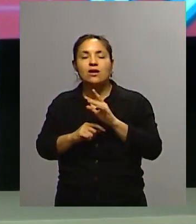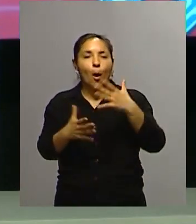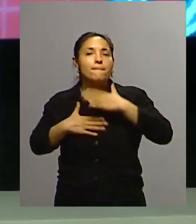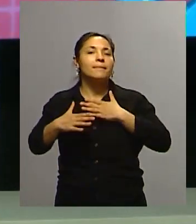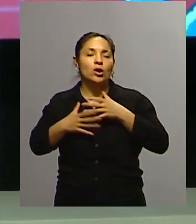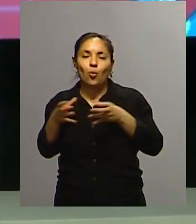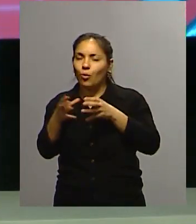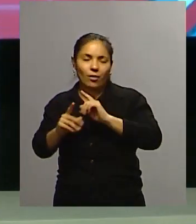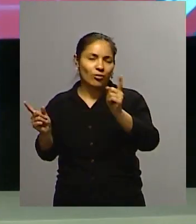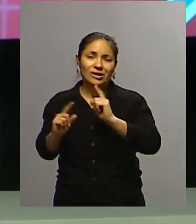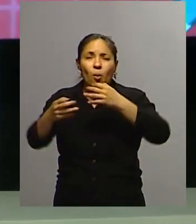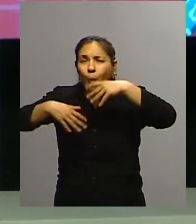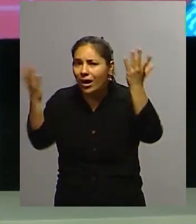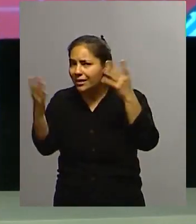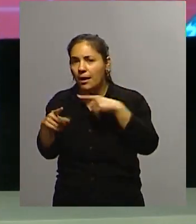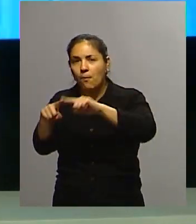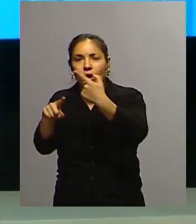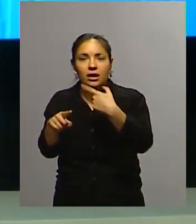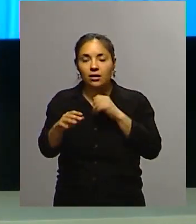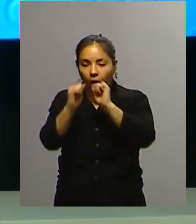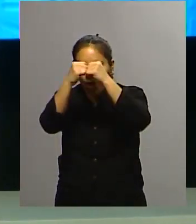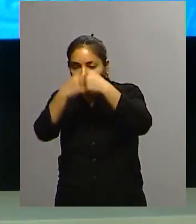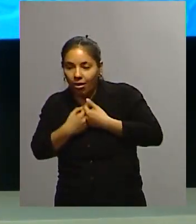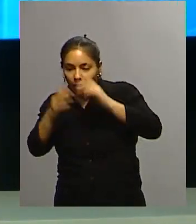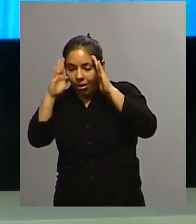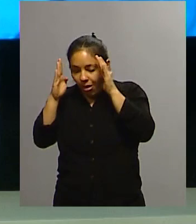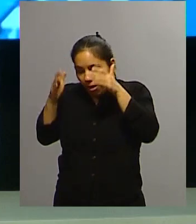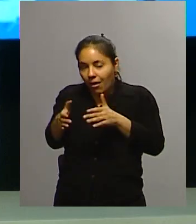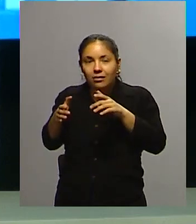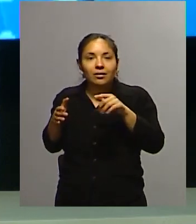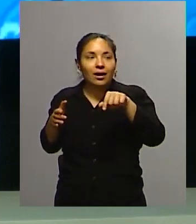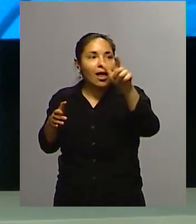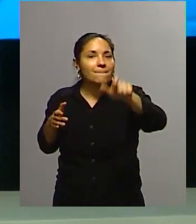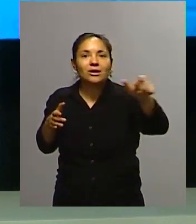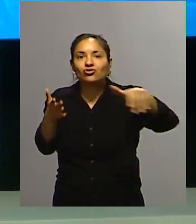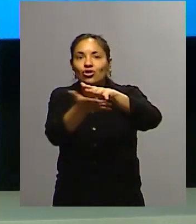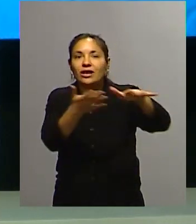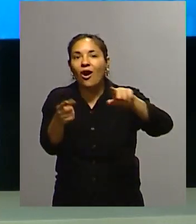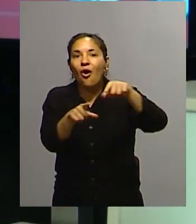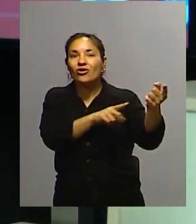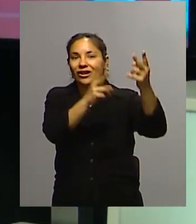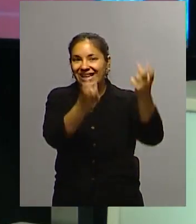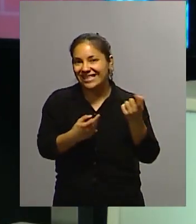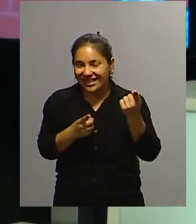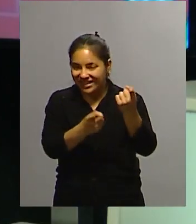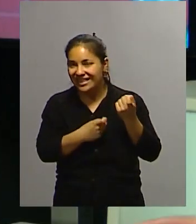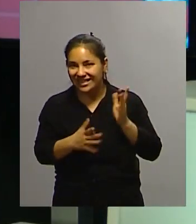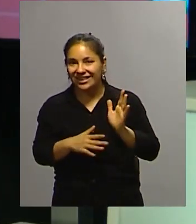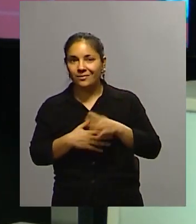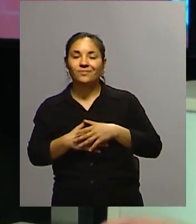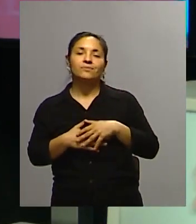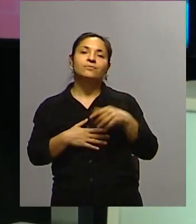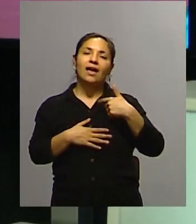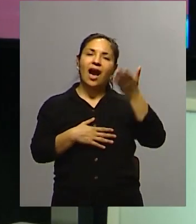sino de cualquier partido, hace que entres en un mundillo y la gente va por otro lado. Vos sabés que escuchaba a una analista política que ayer